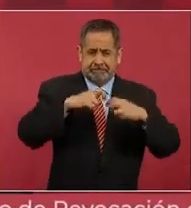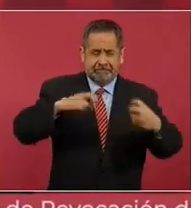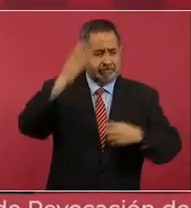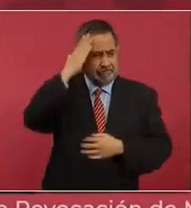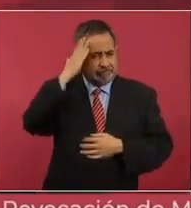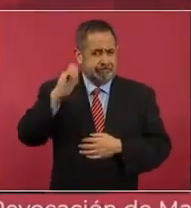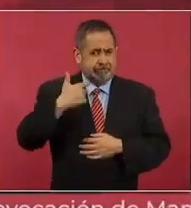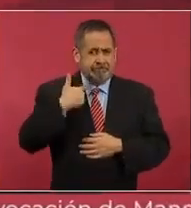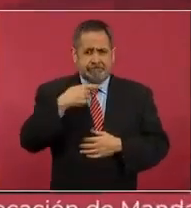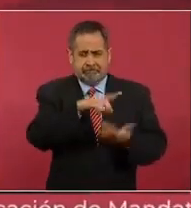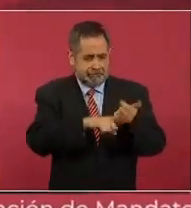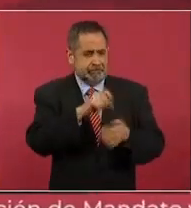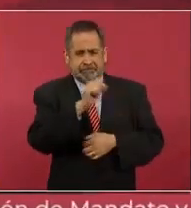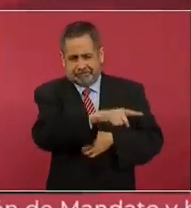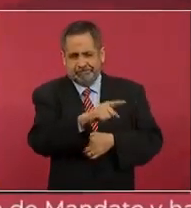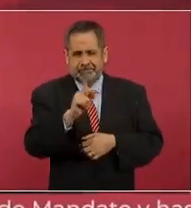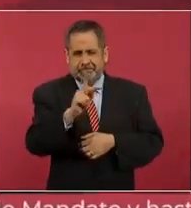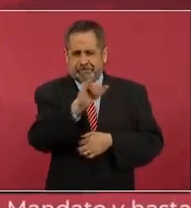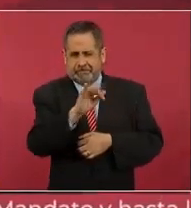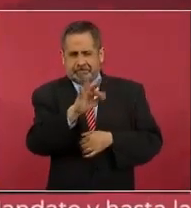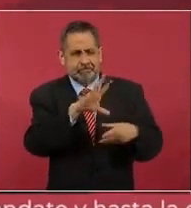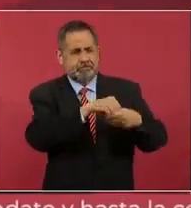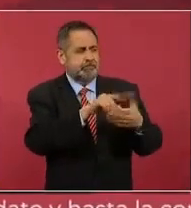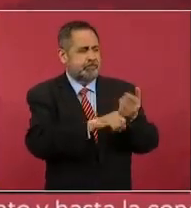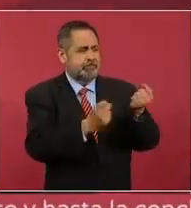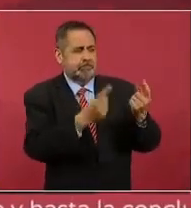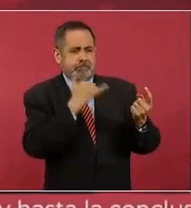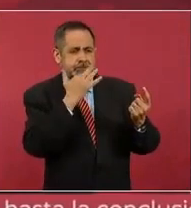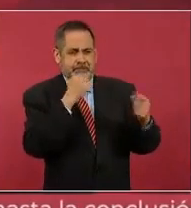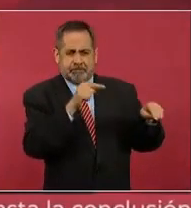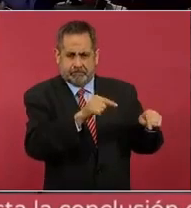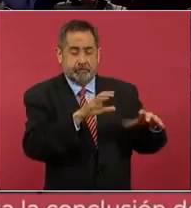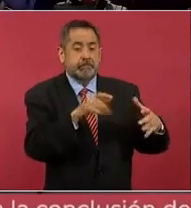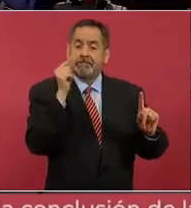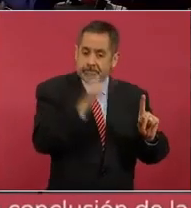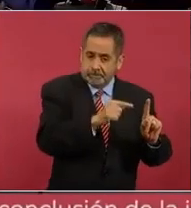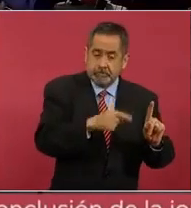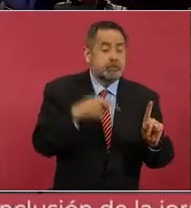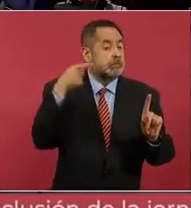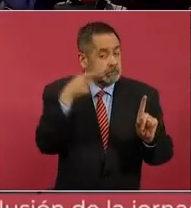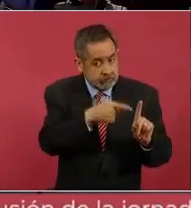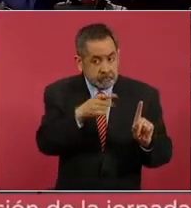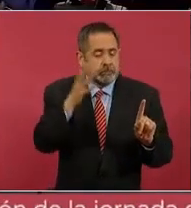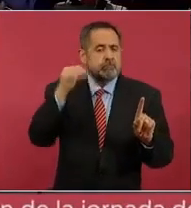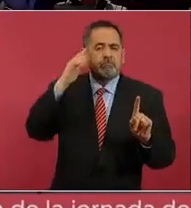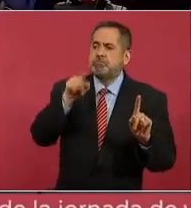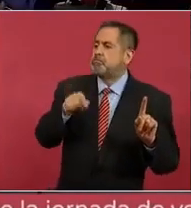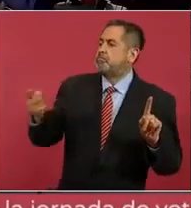Hablando del Poder Judicial y de los ministros, pues fue de los que aprobaba